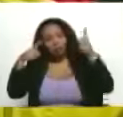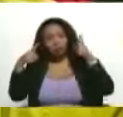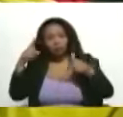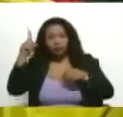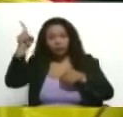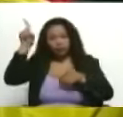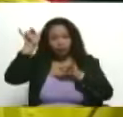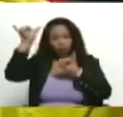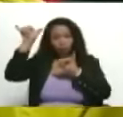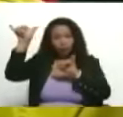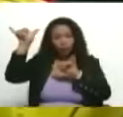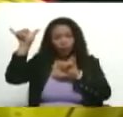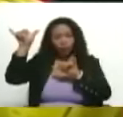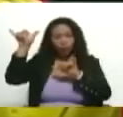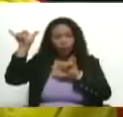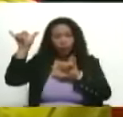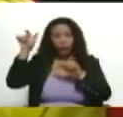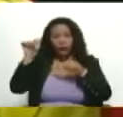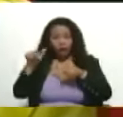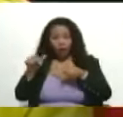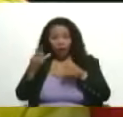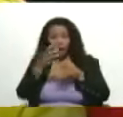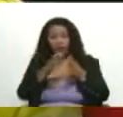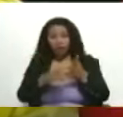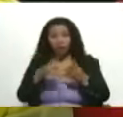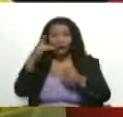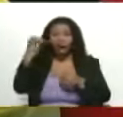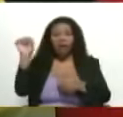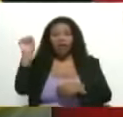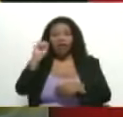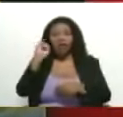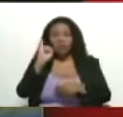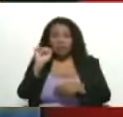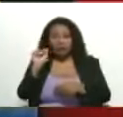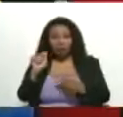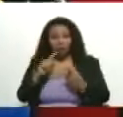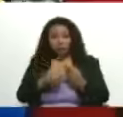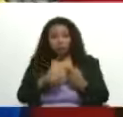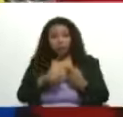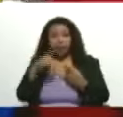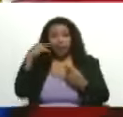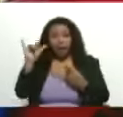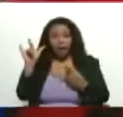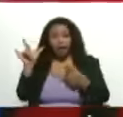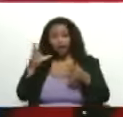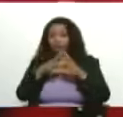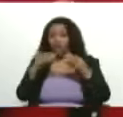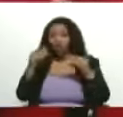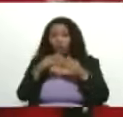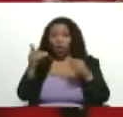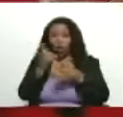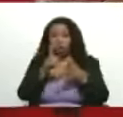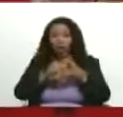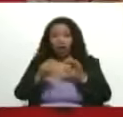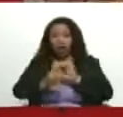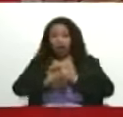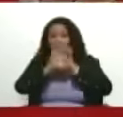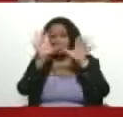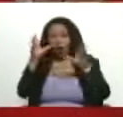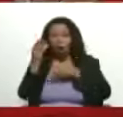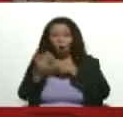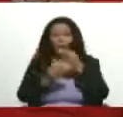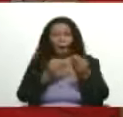desclasifiquen los documentos que maneja la CIA, que maneja el Pentágono, todo quedará claro cómo